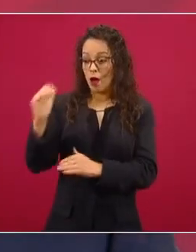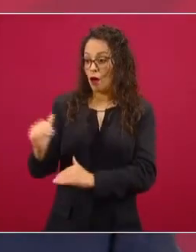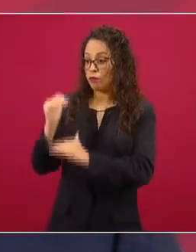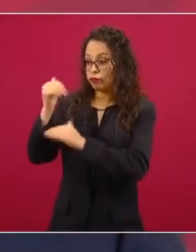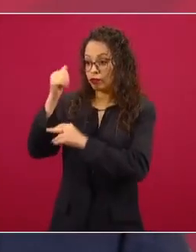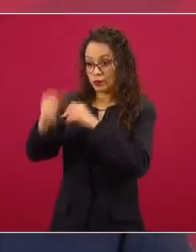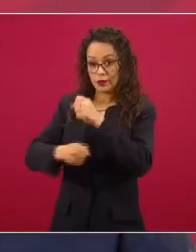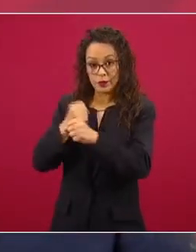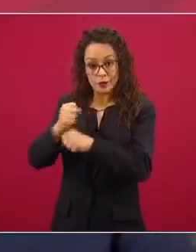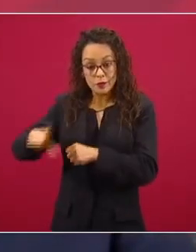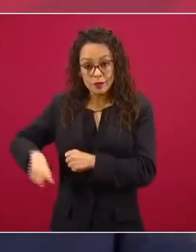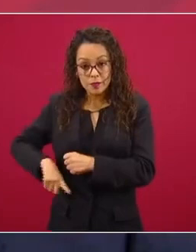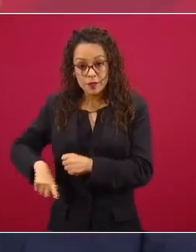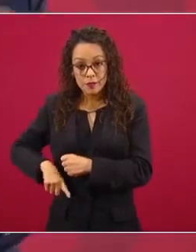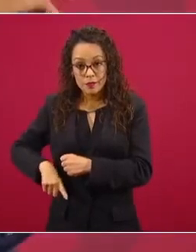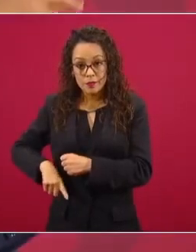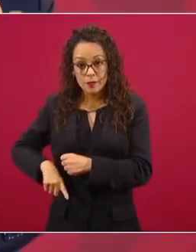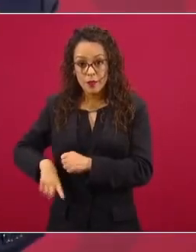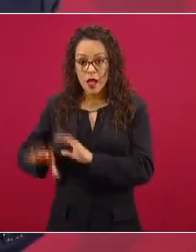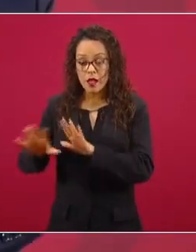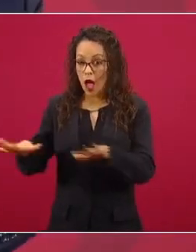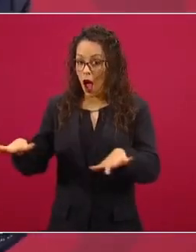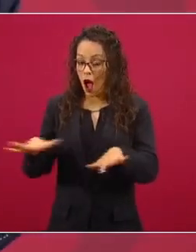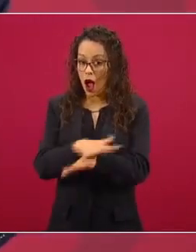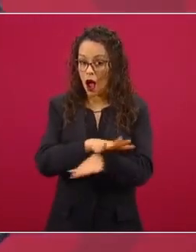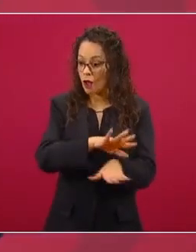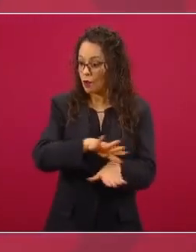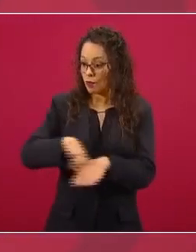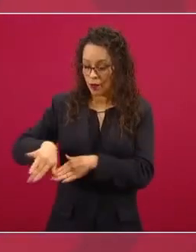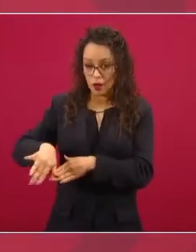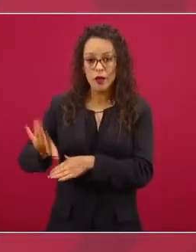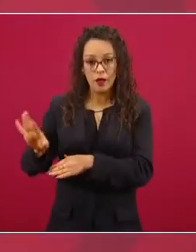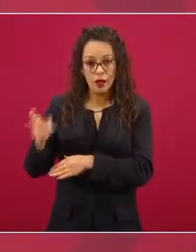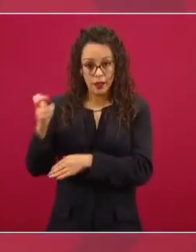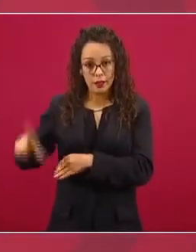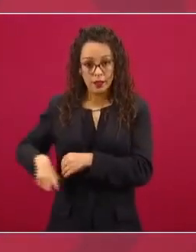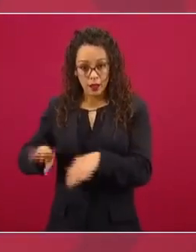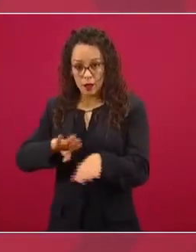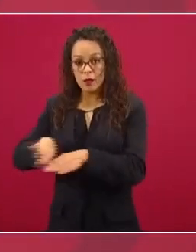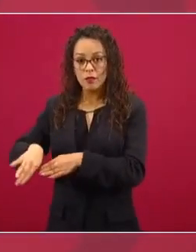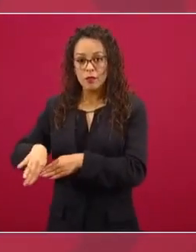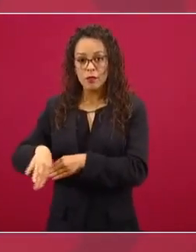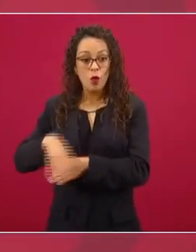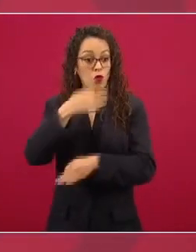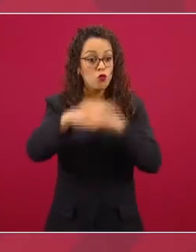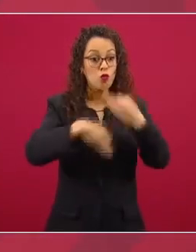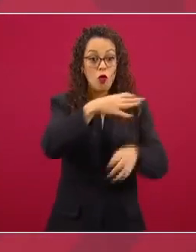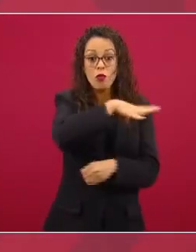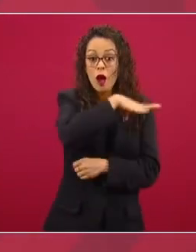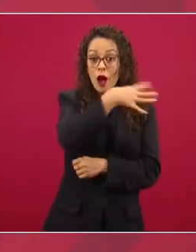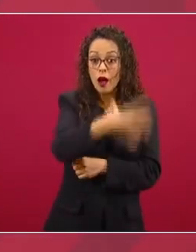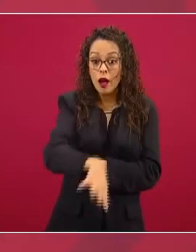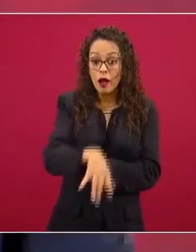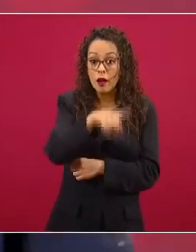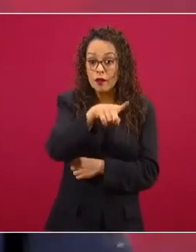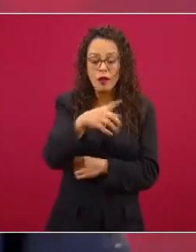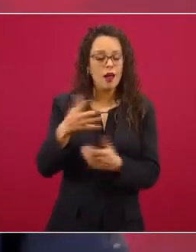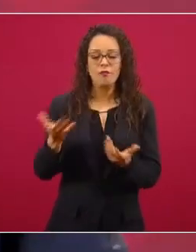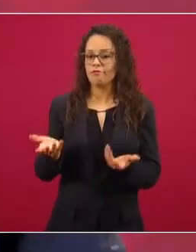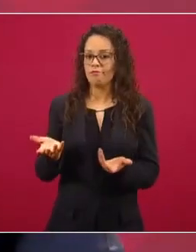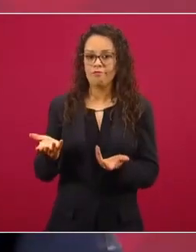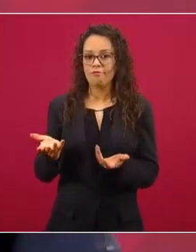y no se van todos los generales. Se va el secretario de la